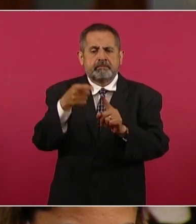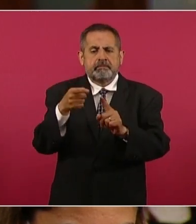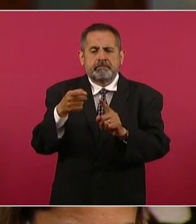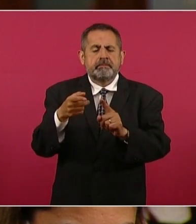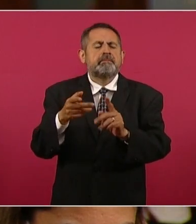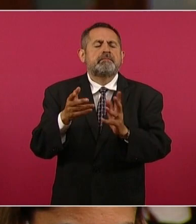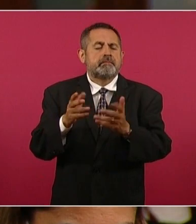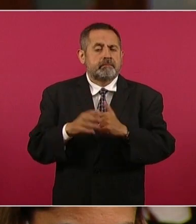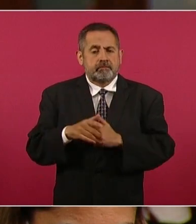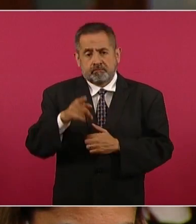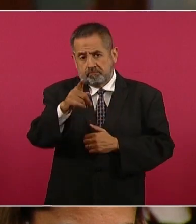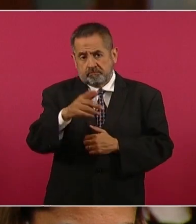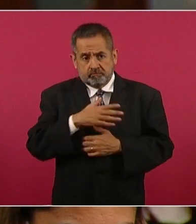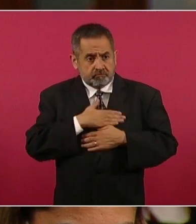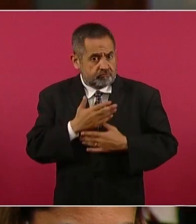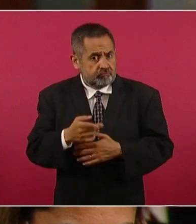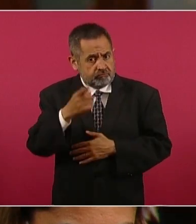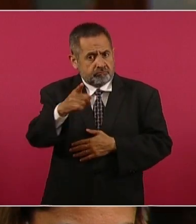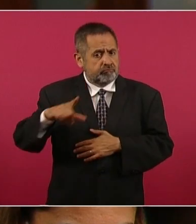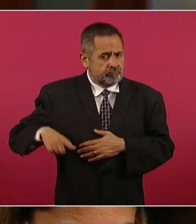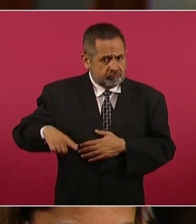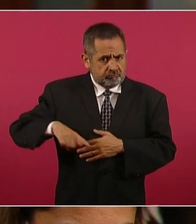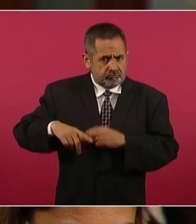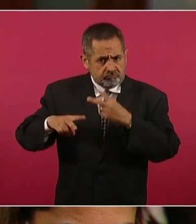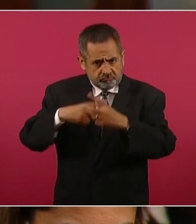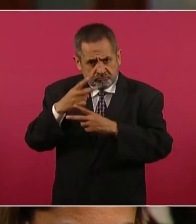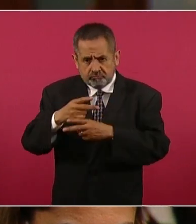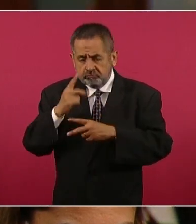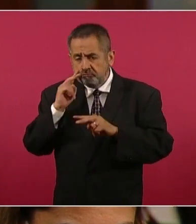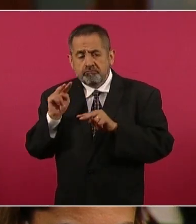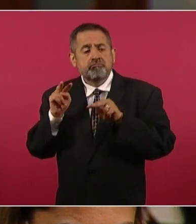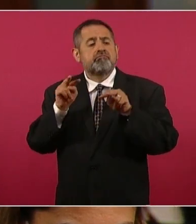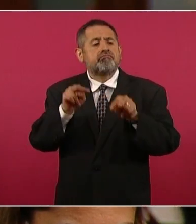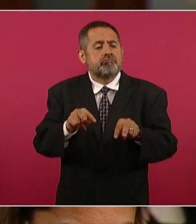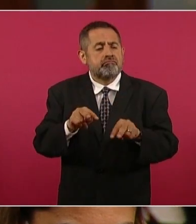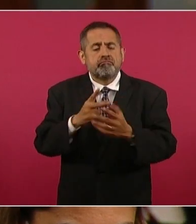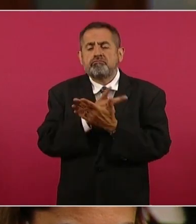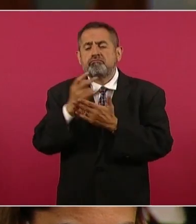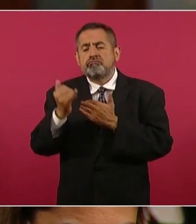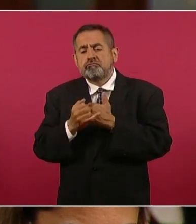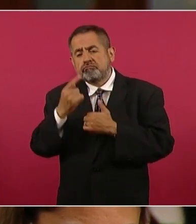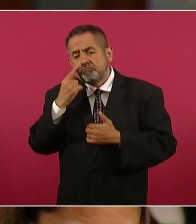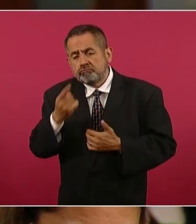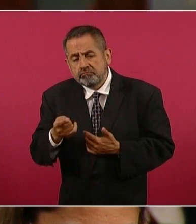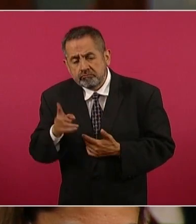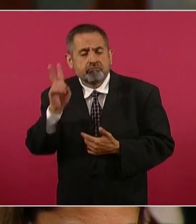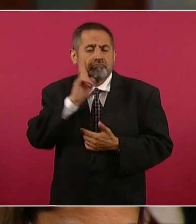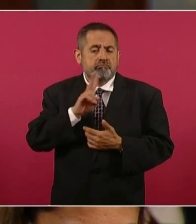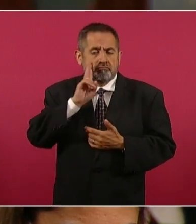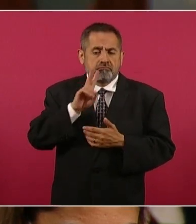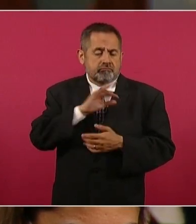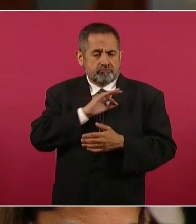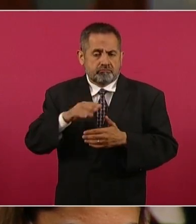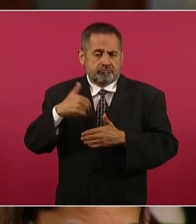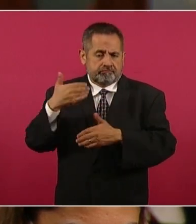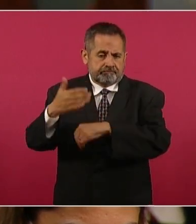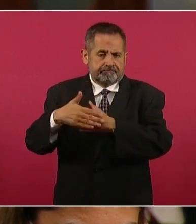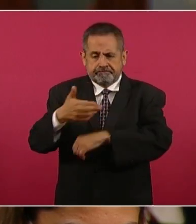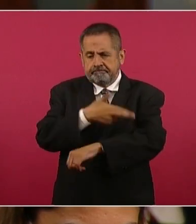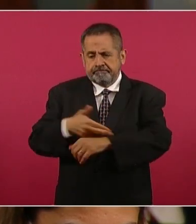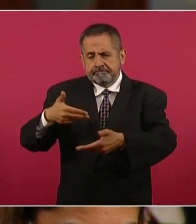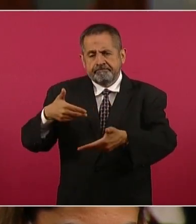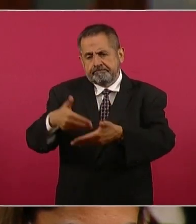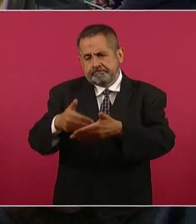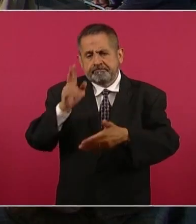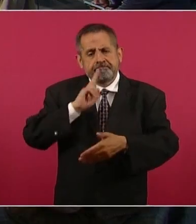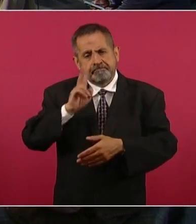presidente, ¿usted está dispuesto, su gobierno está dispuesto a voltear a ver a este proyecto y realizar la obra en el corto y mediano plazo? Esa sería mi